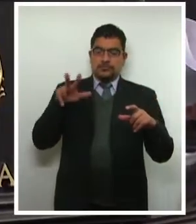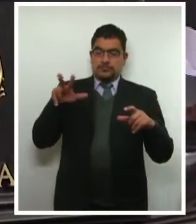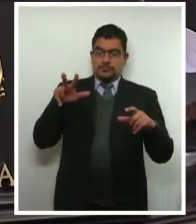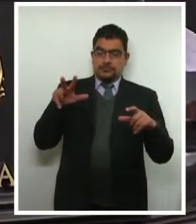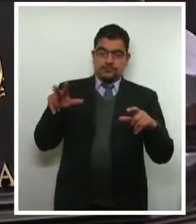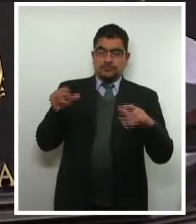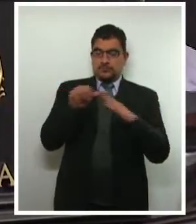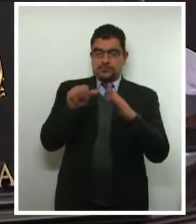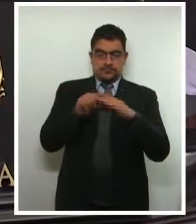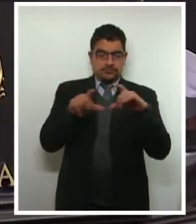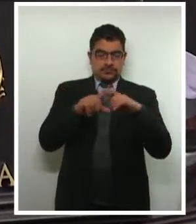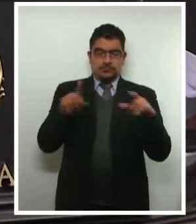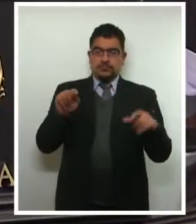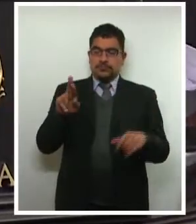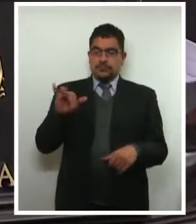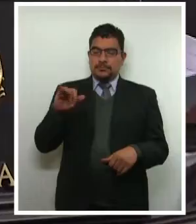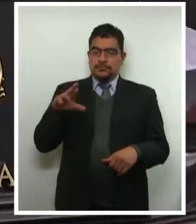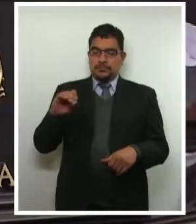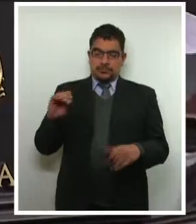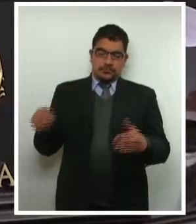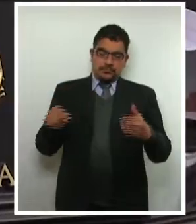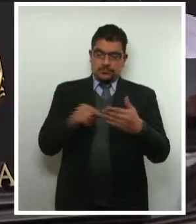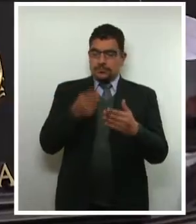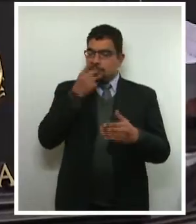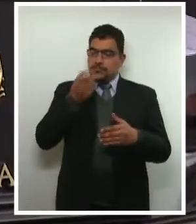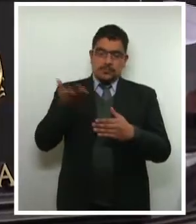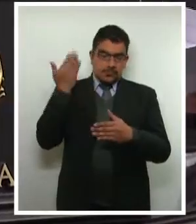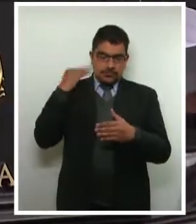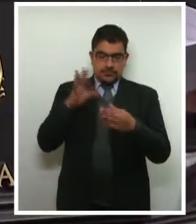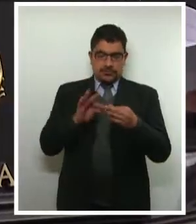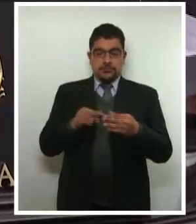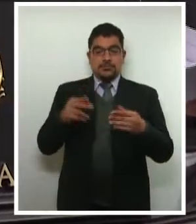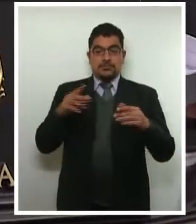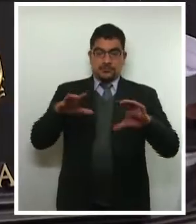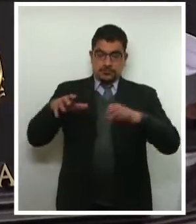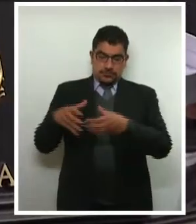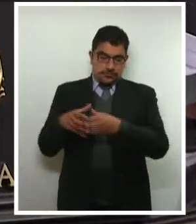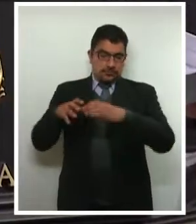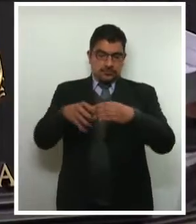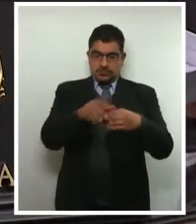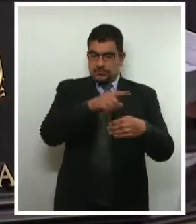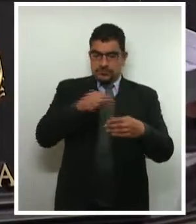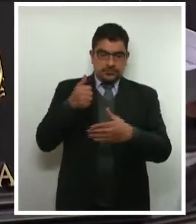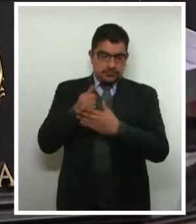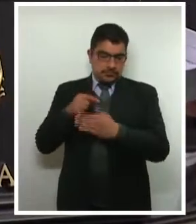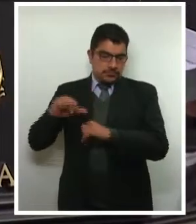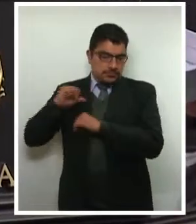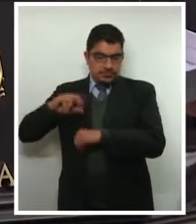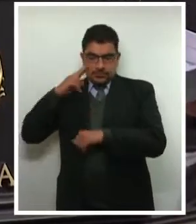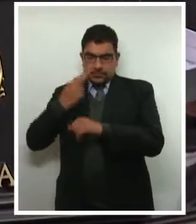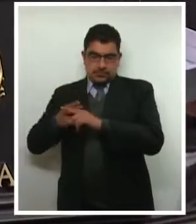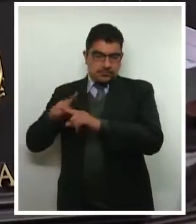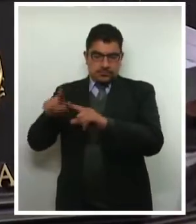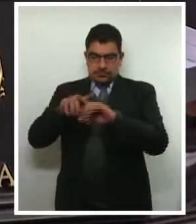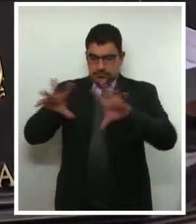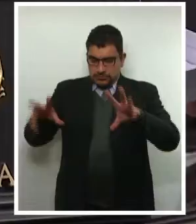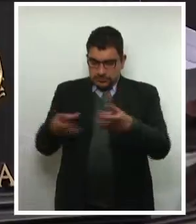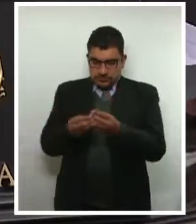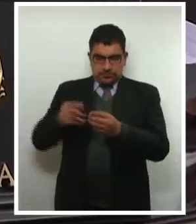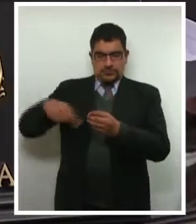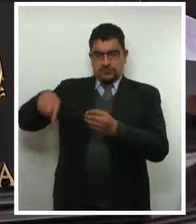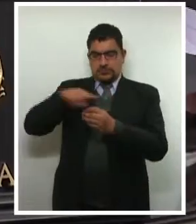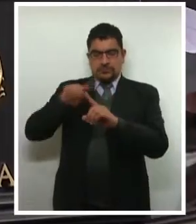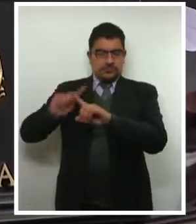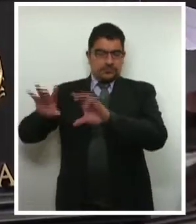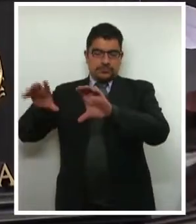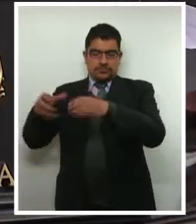18º. Decía inicialmente, los consejos ciudadanos encargados de la integración de